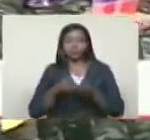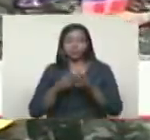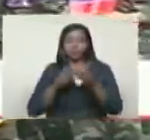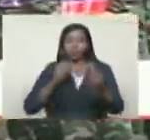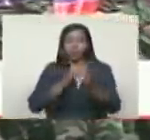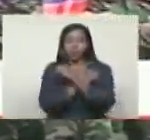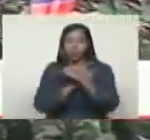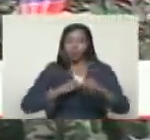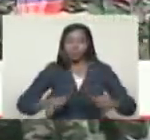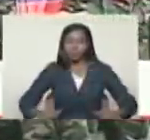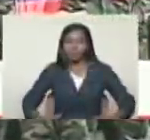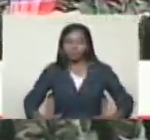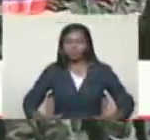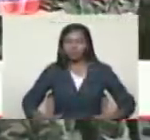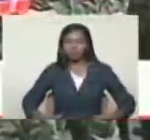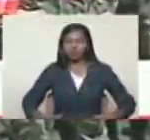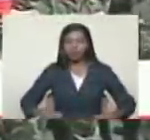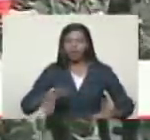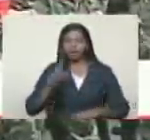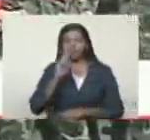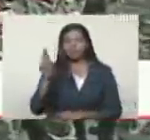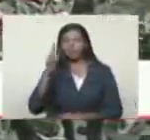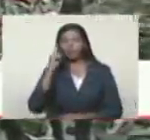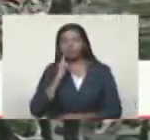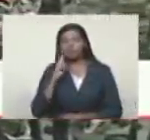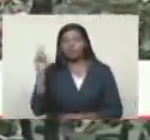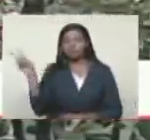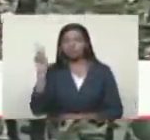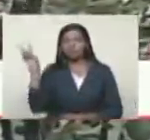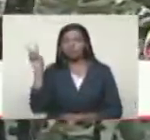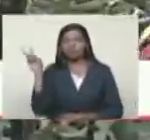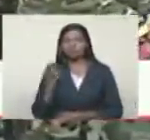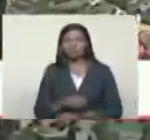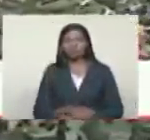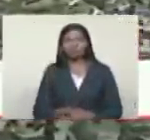jefe de la Fuerza Armada Nacional Bolivariana.